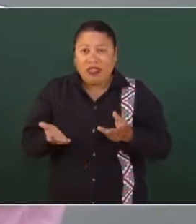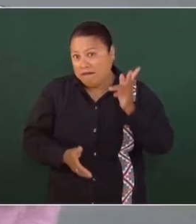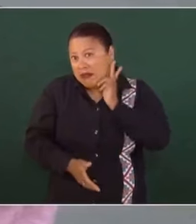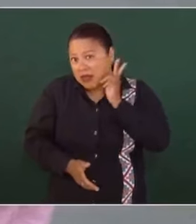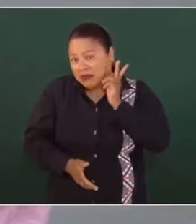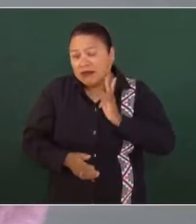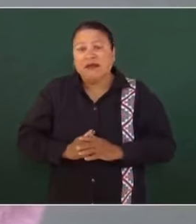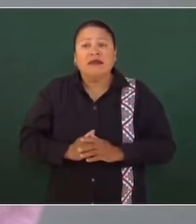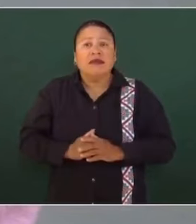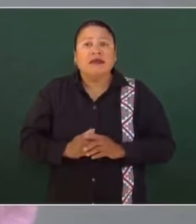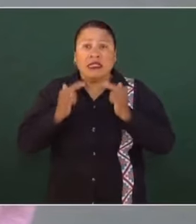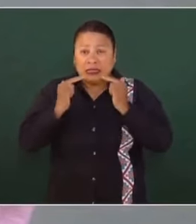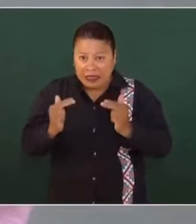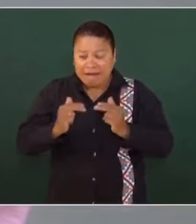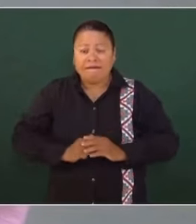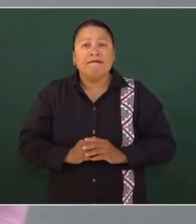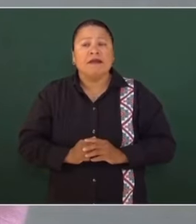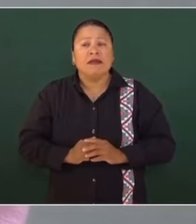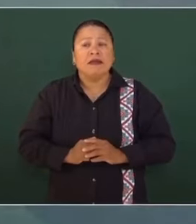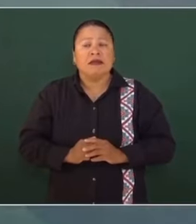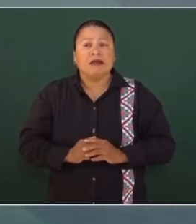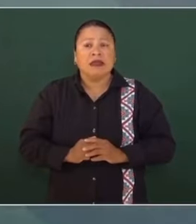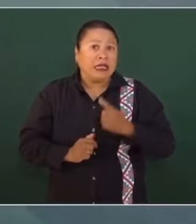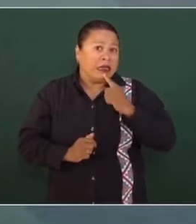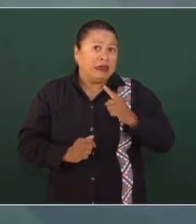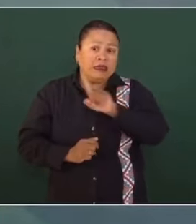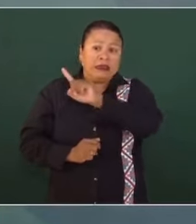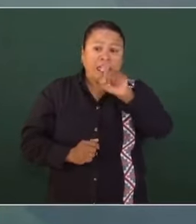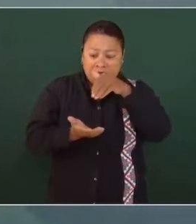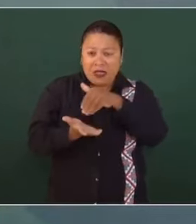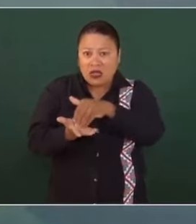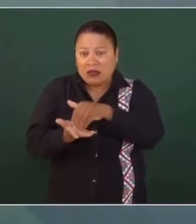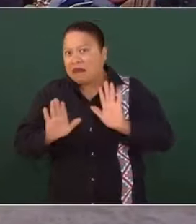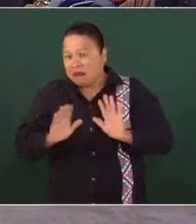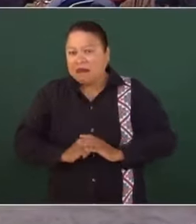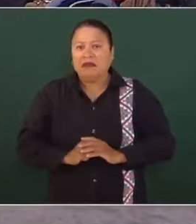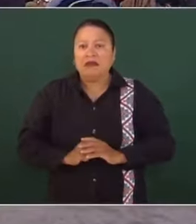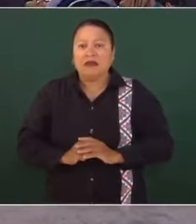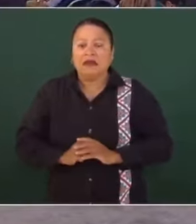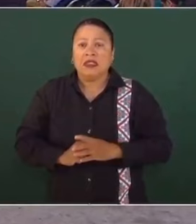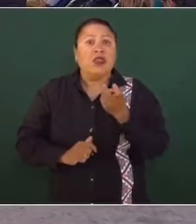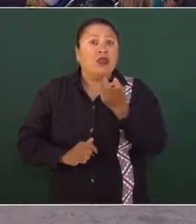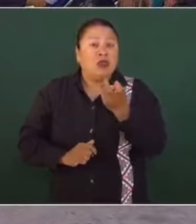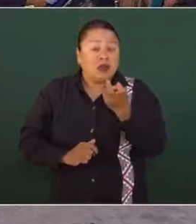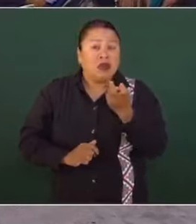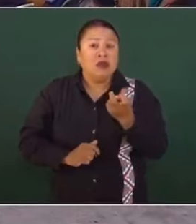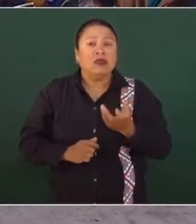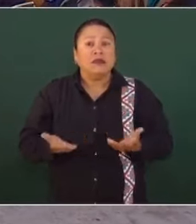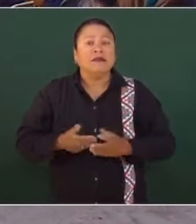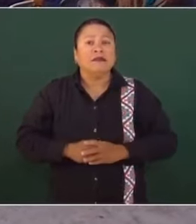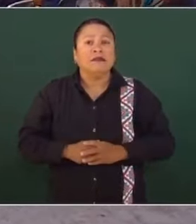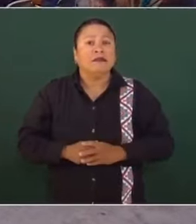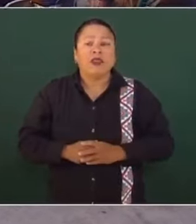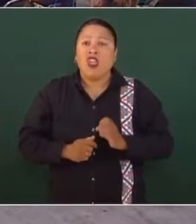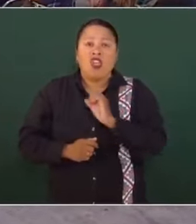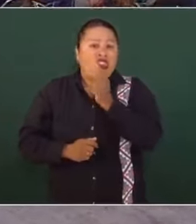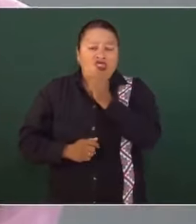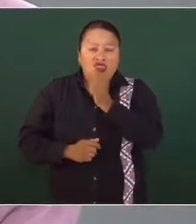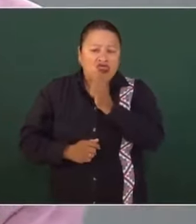Pemex y Hacienda hablan de 100 millones de dólares. Y por eso no